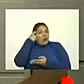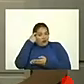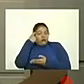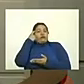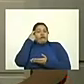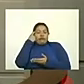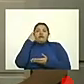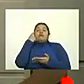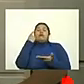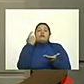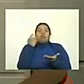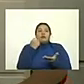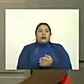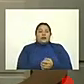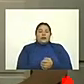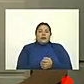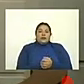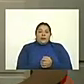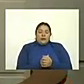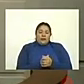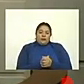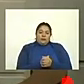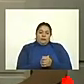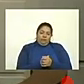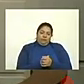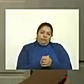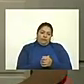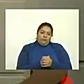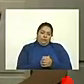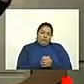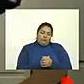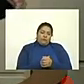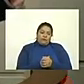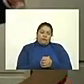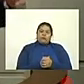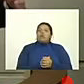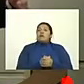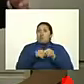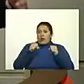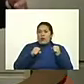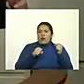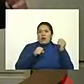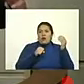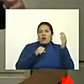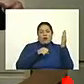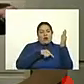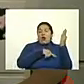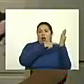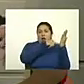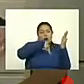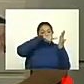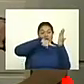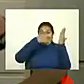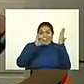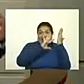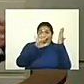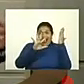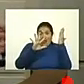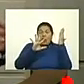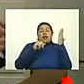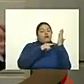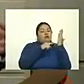entonces el equilibrio del contrato permite inflar los costos, porque toda